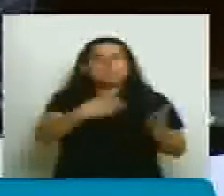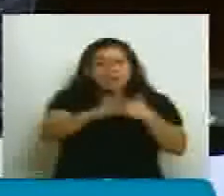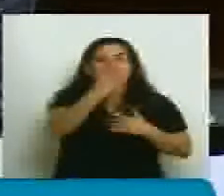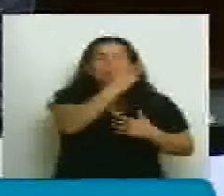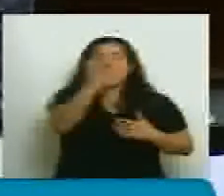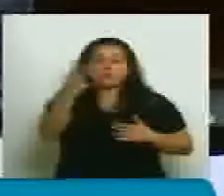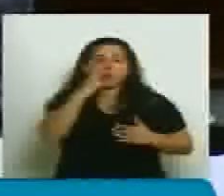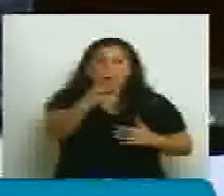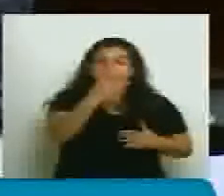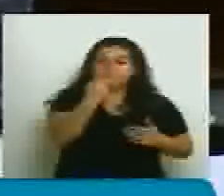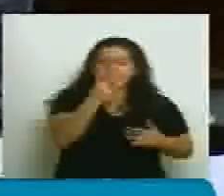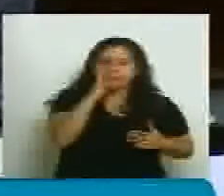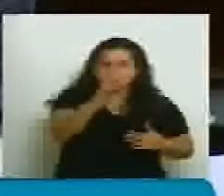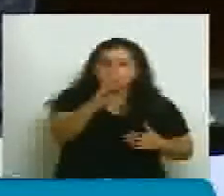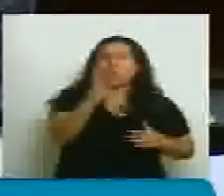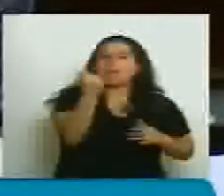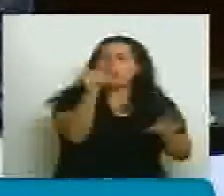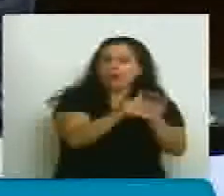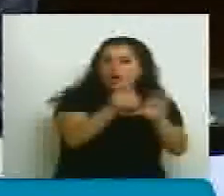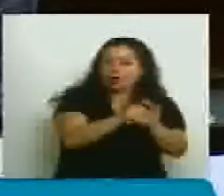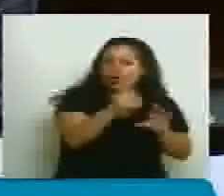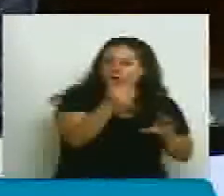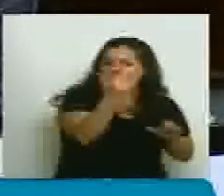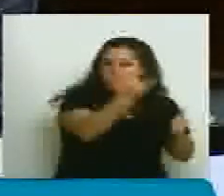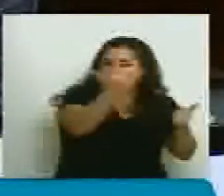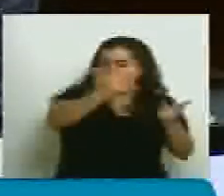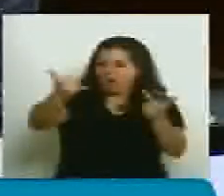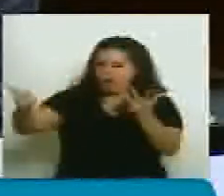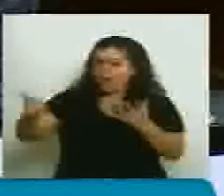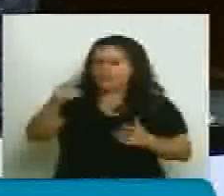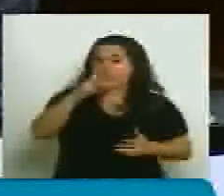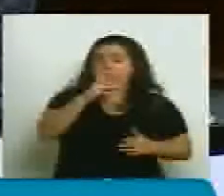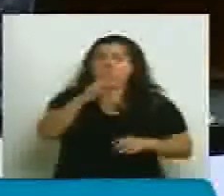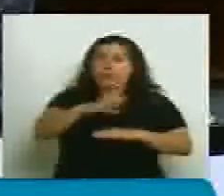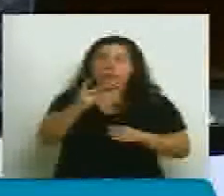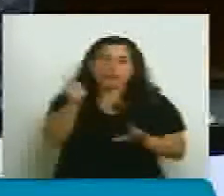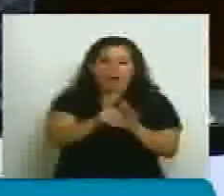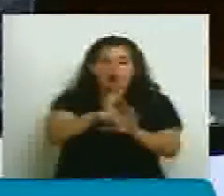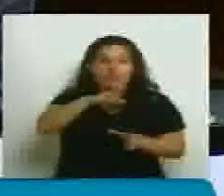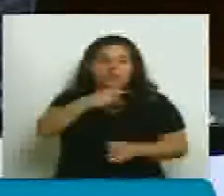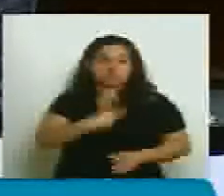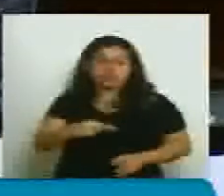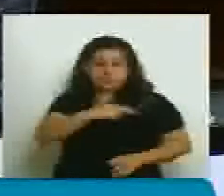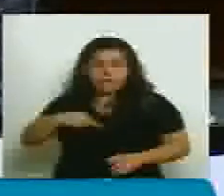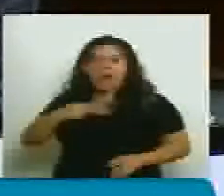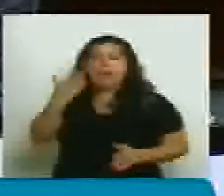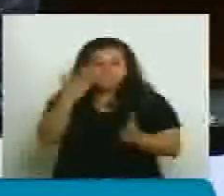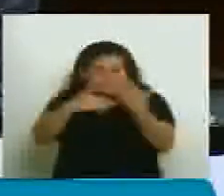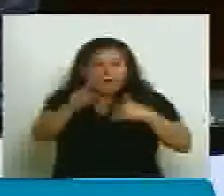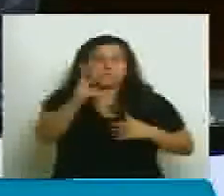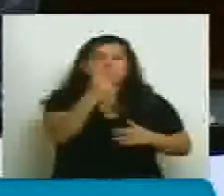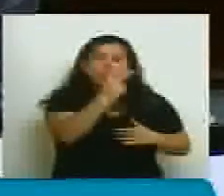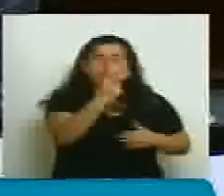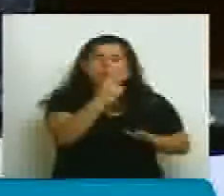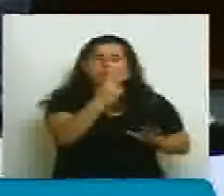cuentas, de los cuales en la evaluación preliminar solamente 123 son cuentas